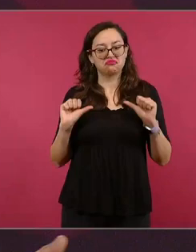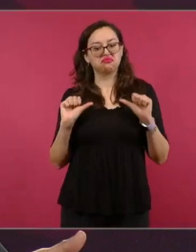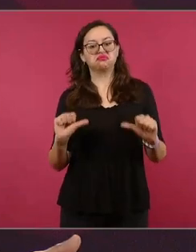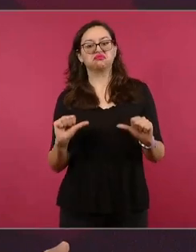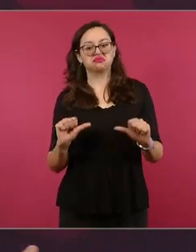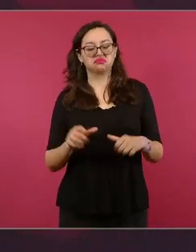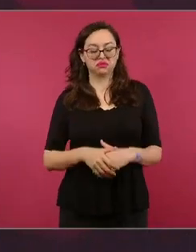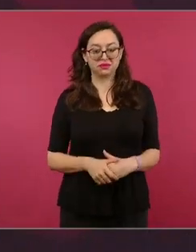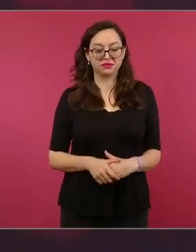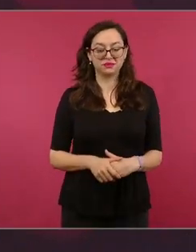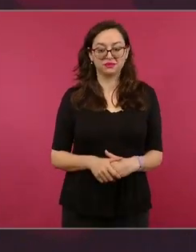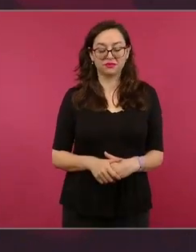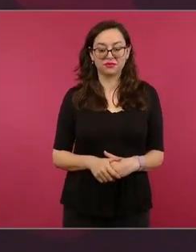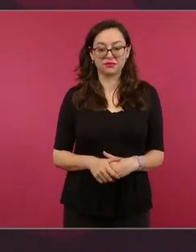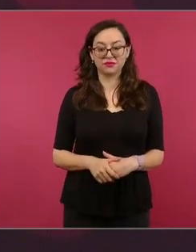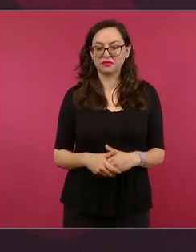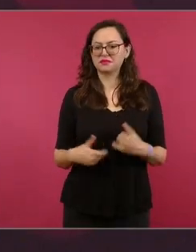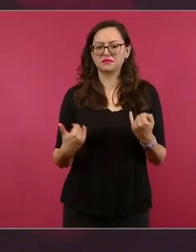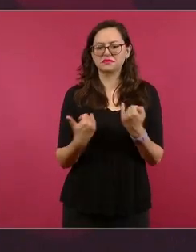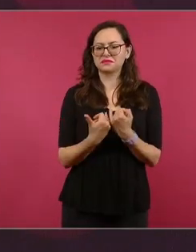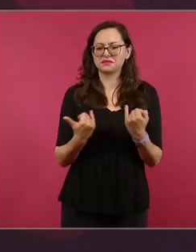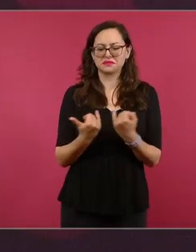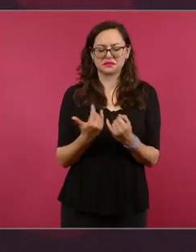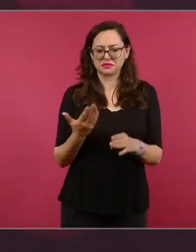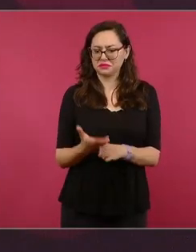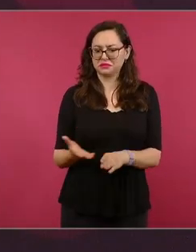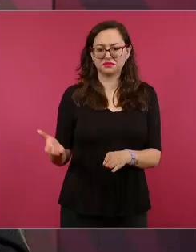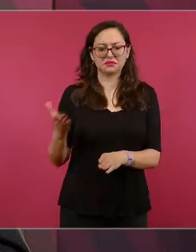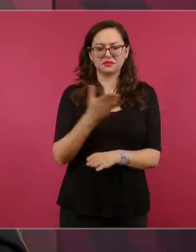lo que decía Porfirio Díaz,